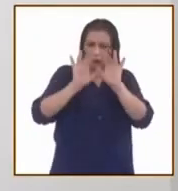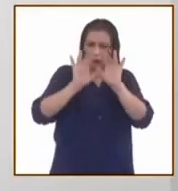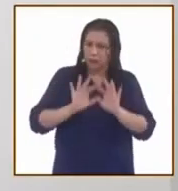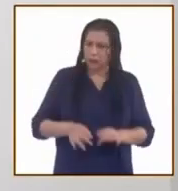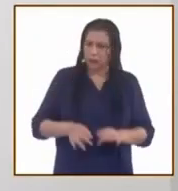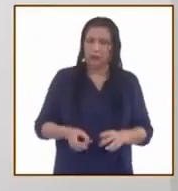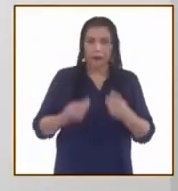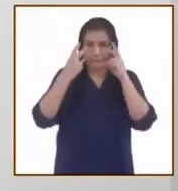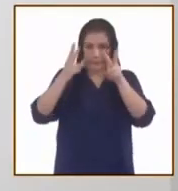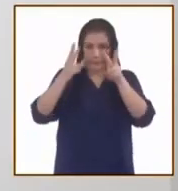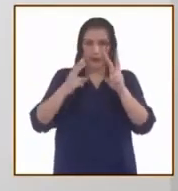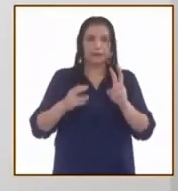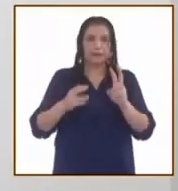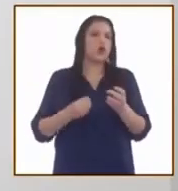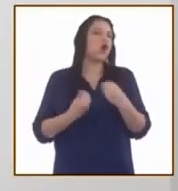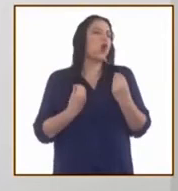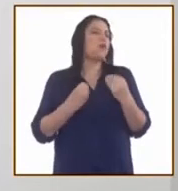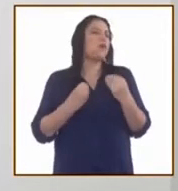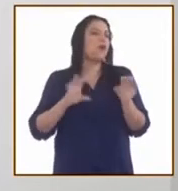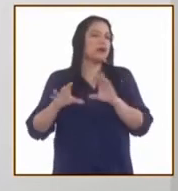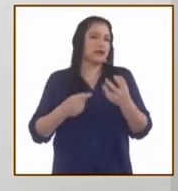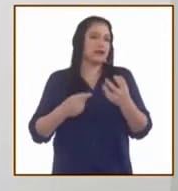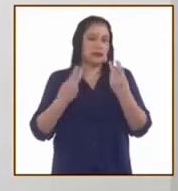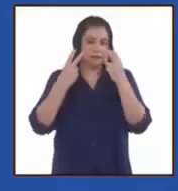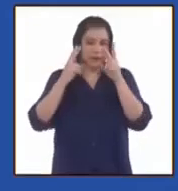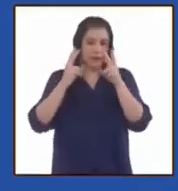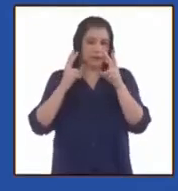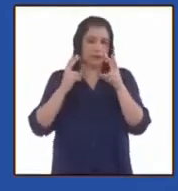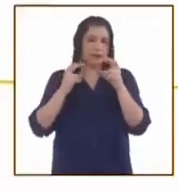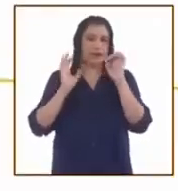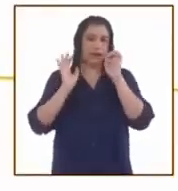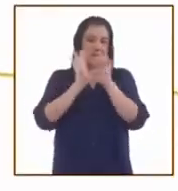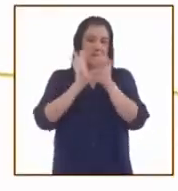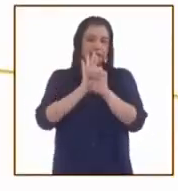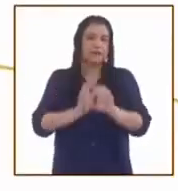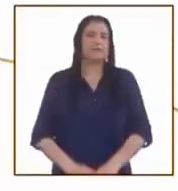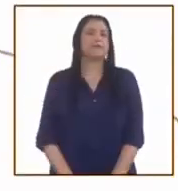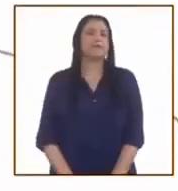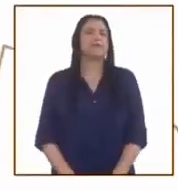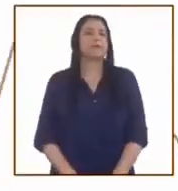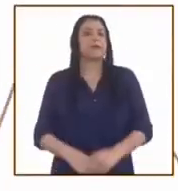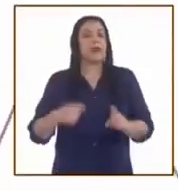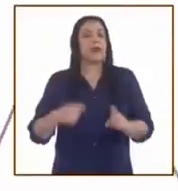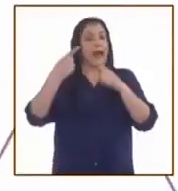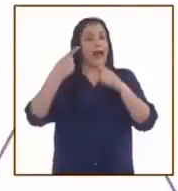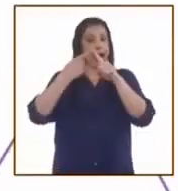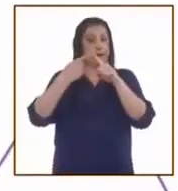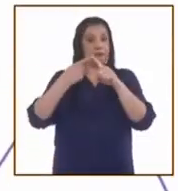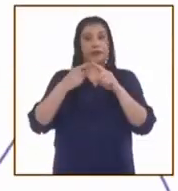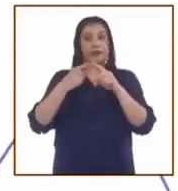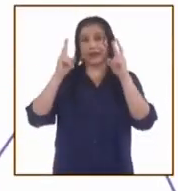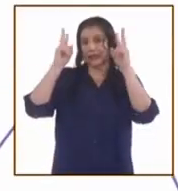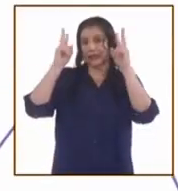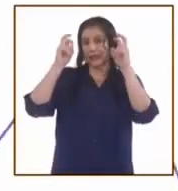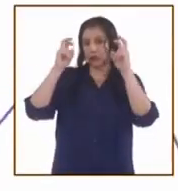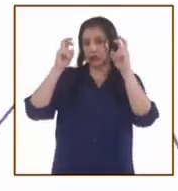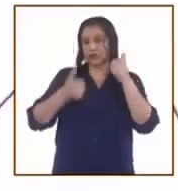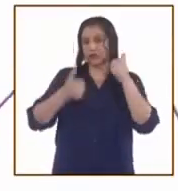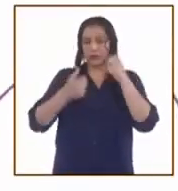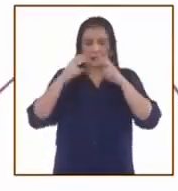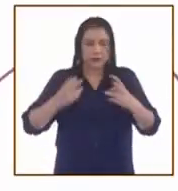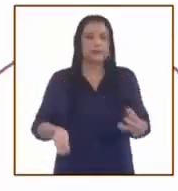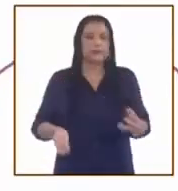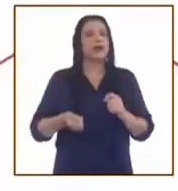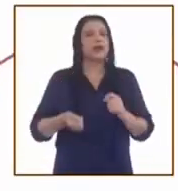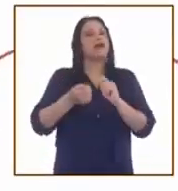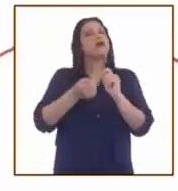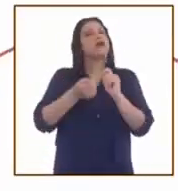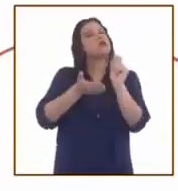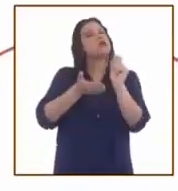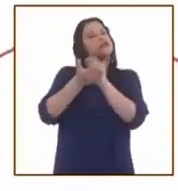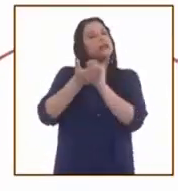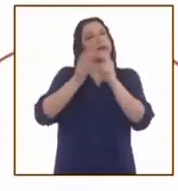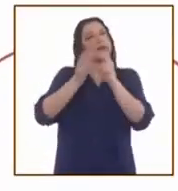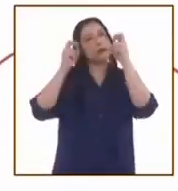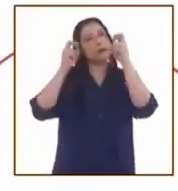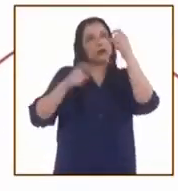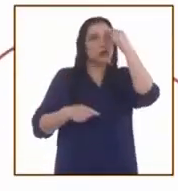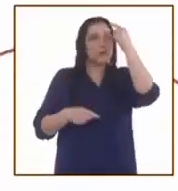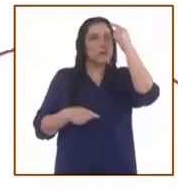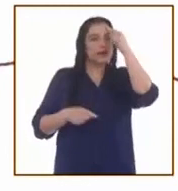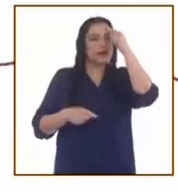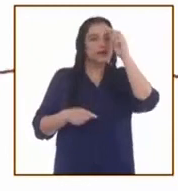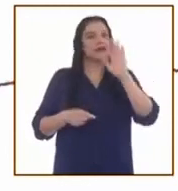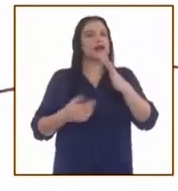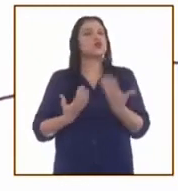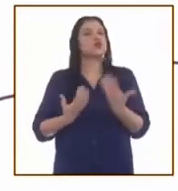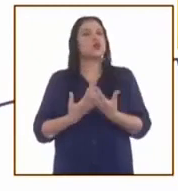sencillo. Veamos los puntos del reporte de indagación. A. Título de la indagación. Escribe el título que consideres